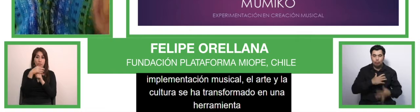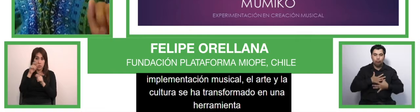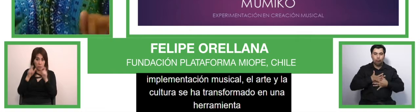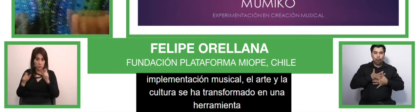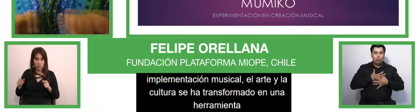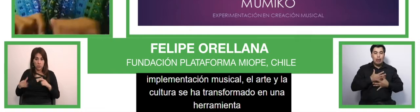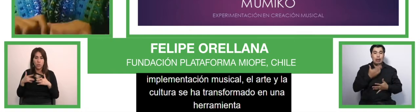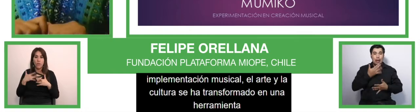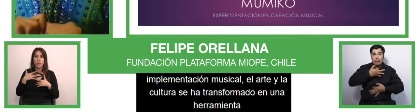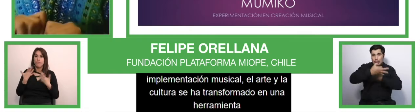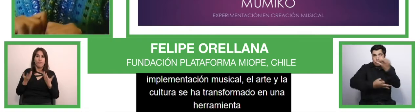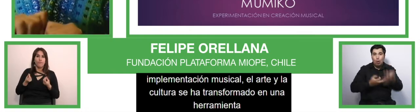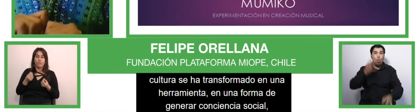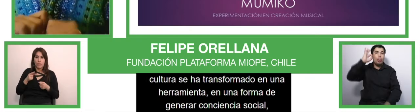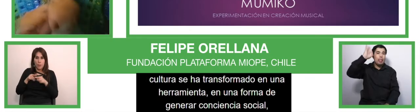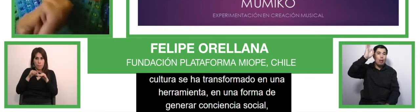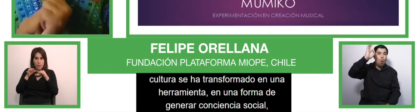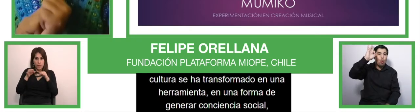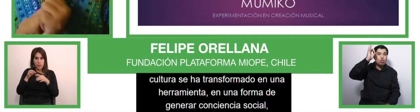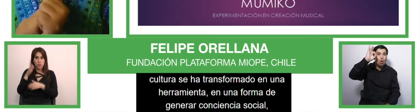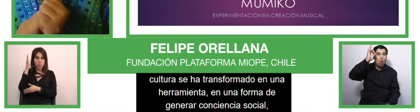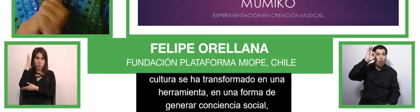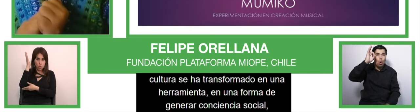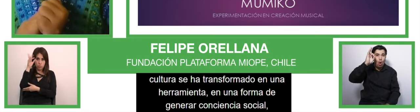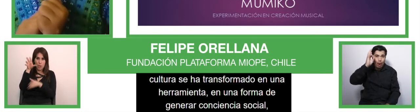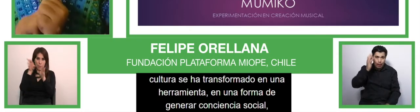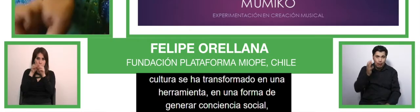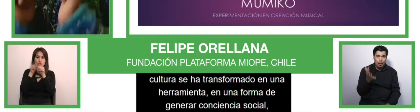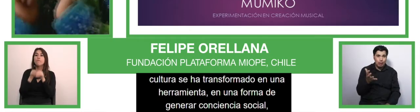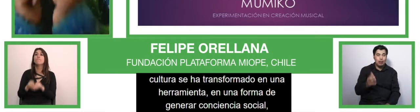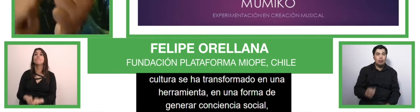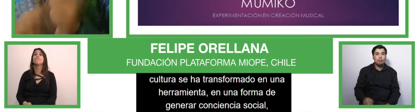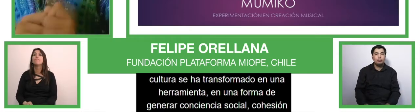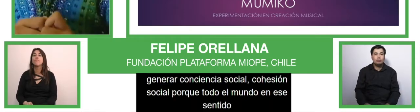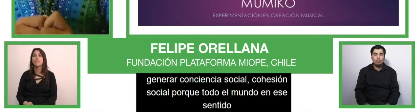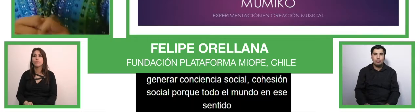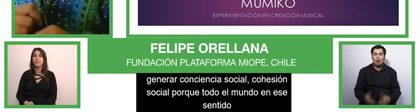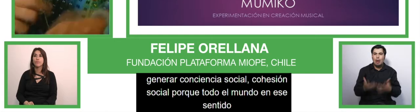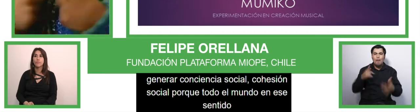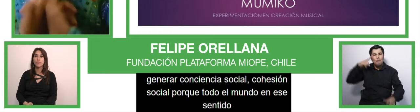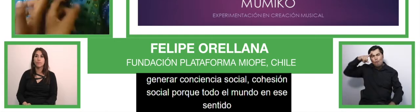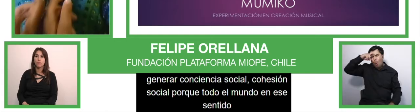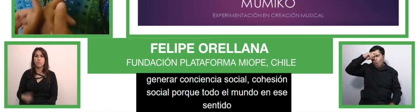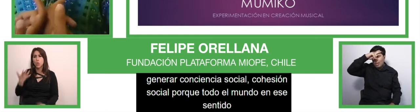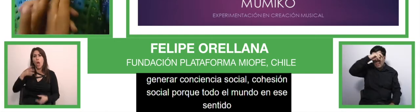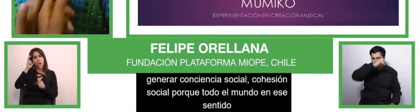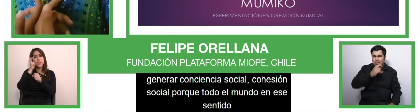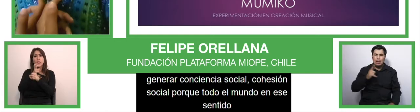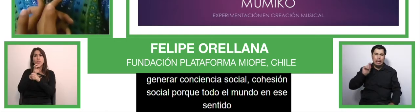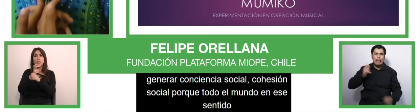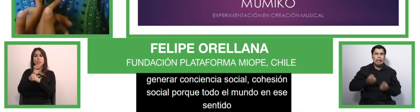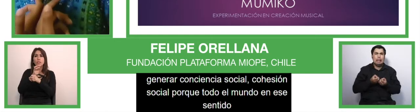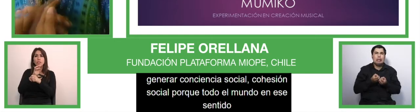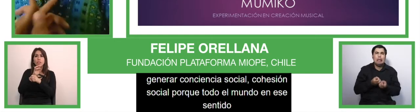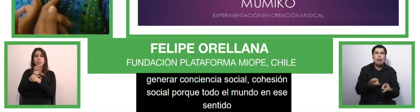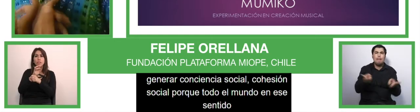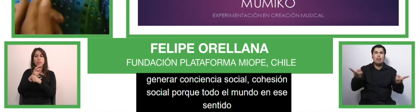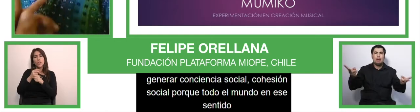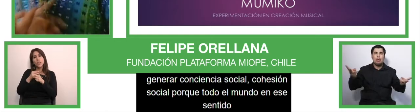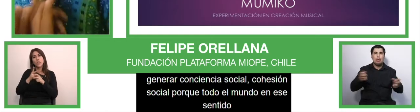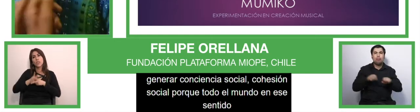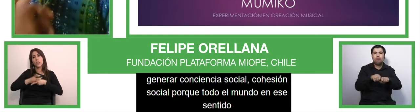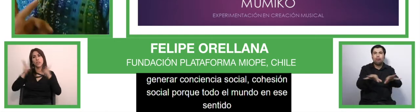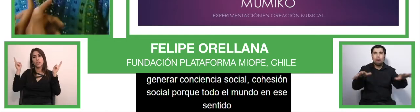discurso que ha sido muy difícil de transmitir, porque lo que necesitamos en el fondo es que